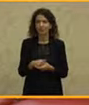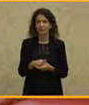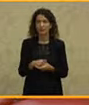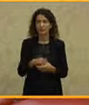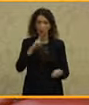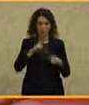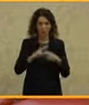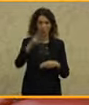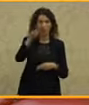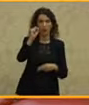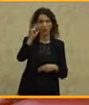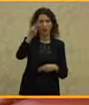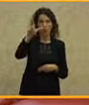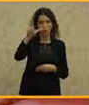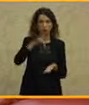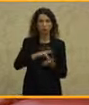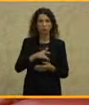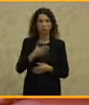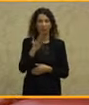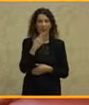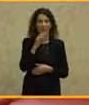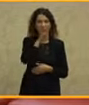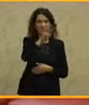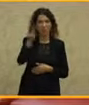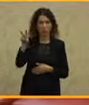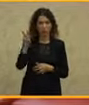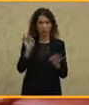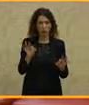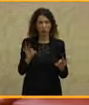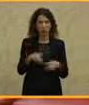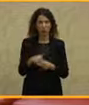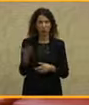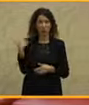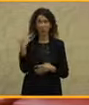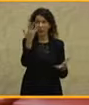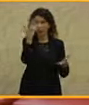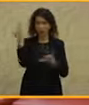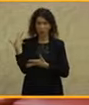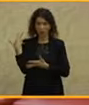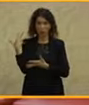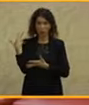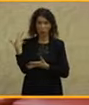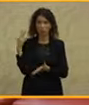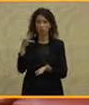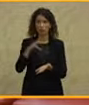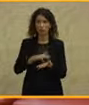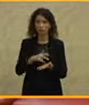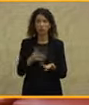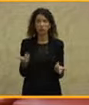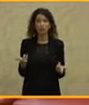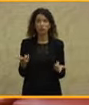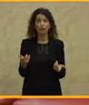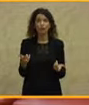Me llamo Raúl, tengo 32 años y hace ya 10 años